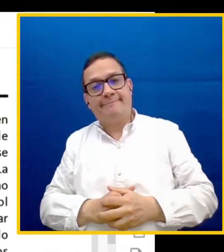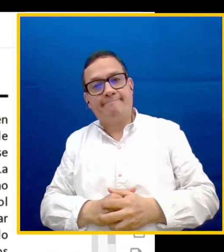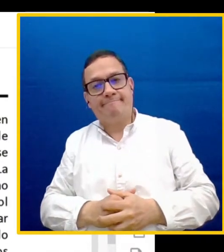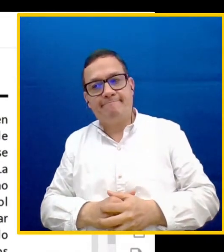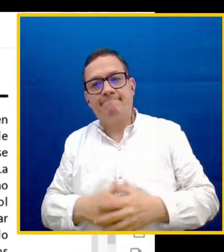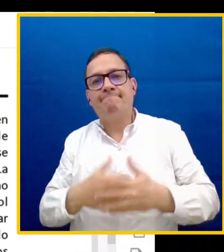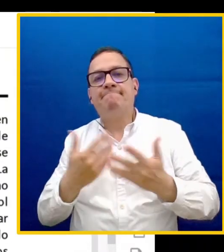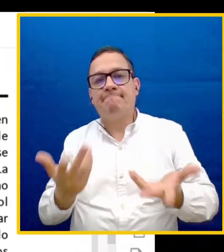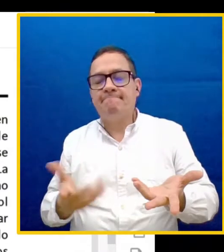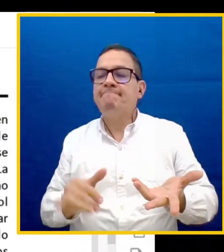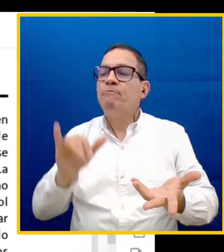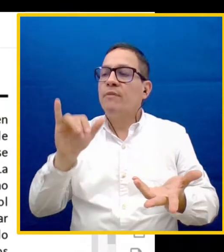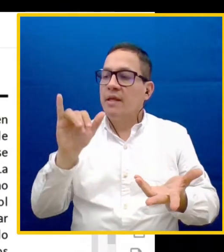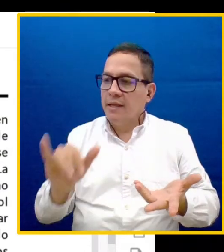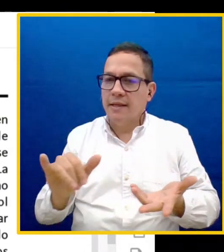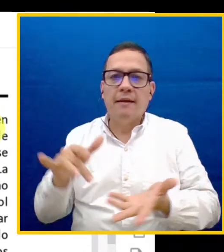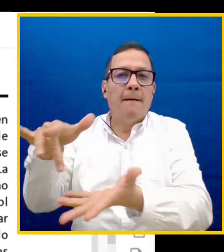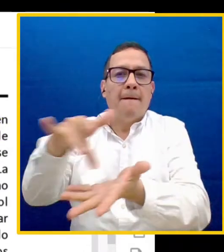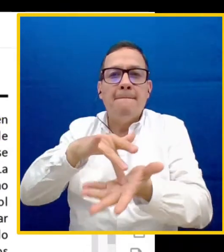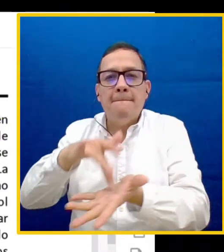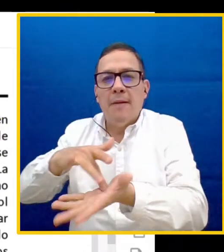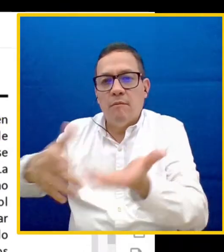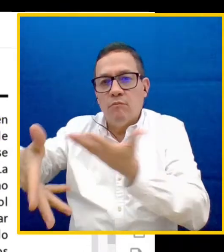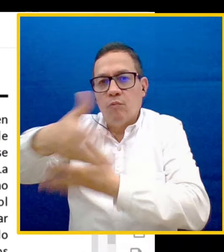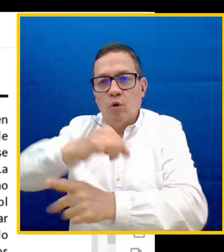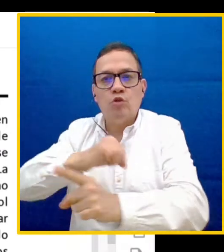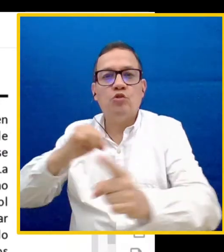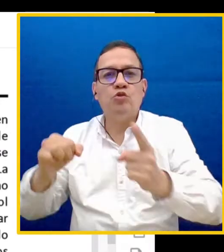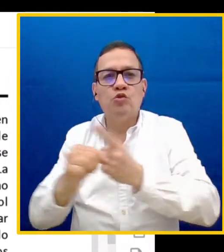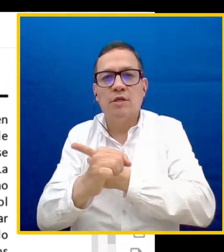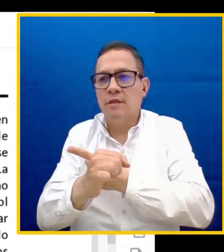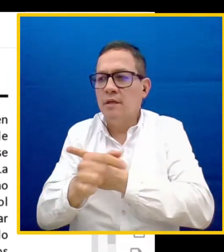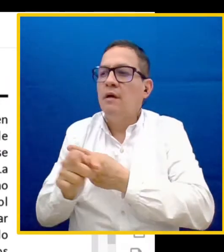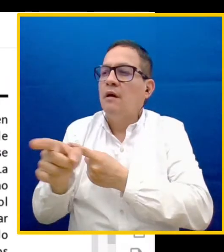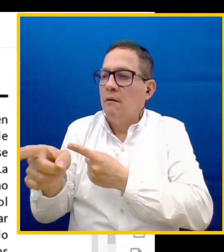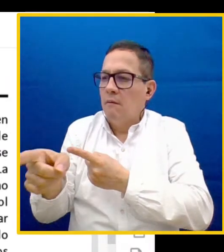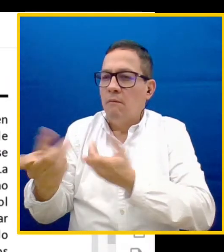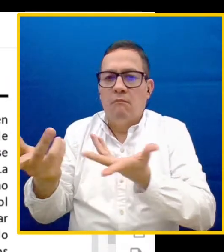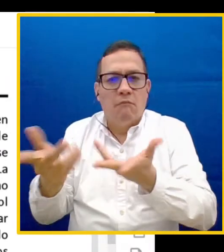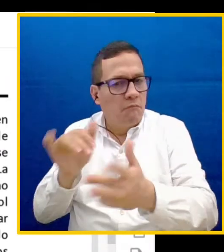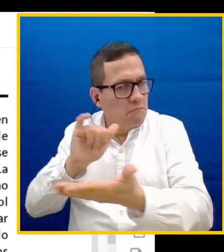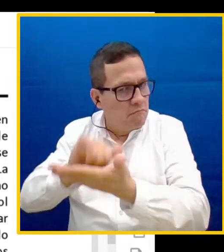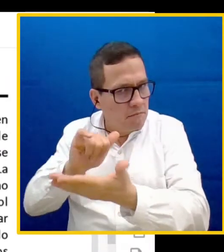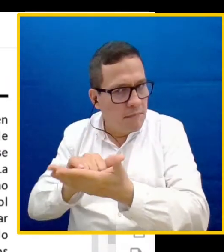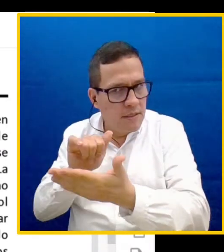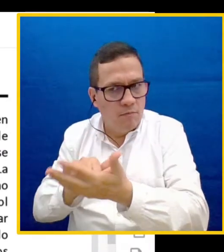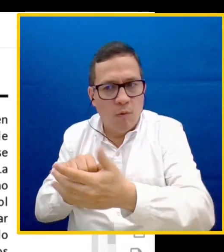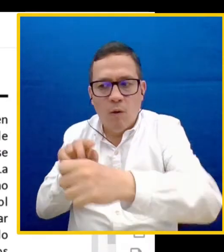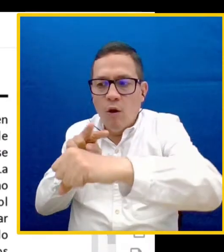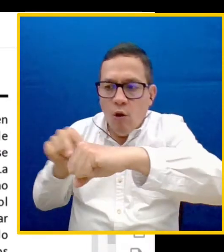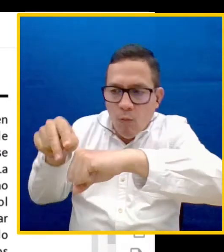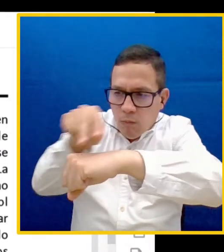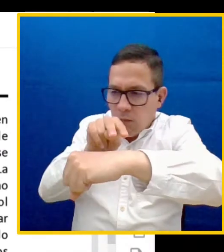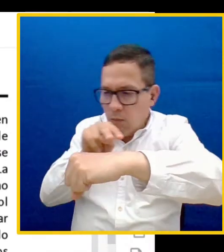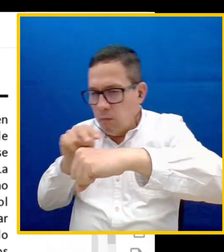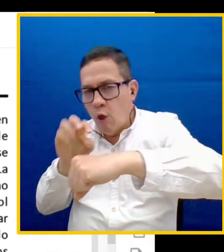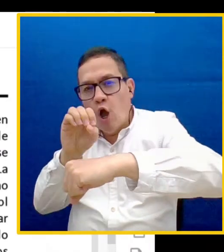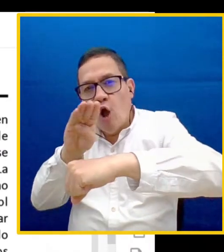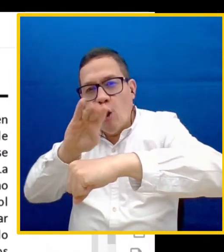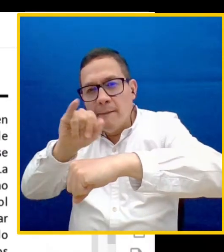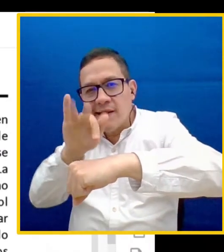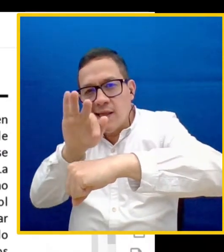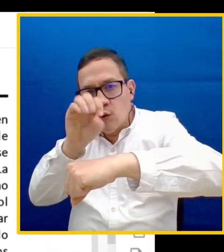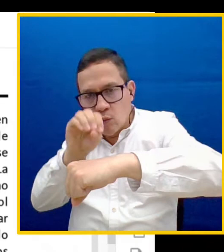Por ello, los participantes de la dinámica social en muchos casos son el propio objeto de investigación y se